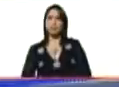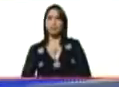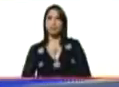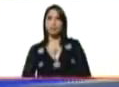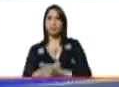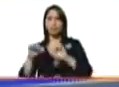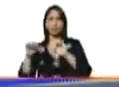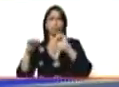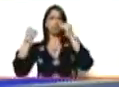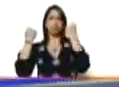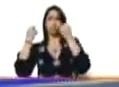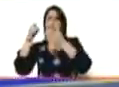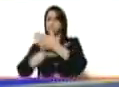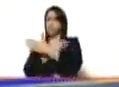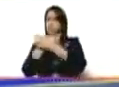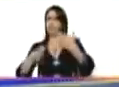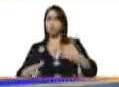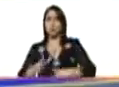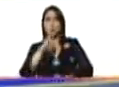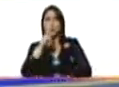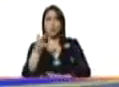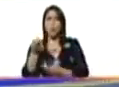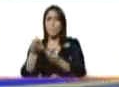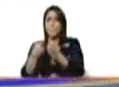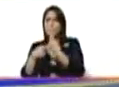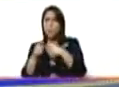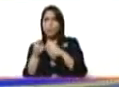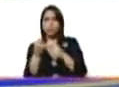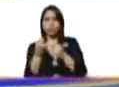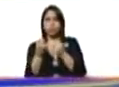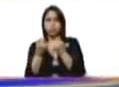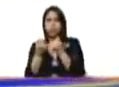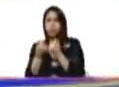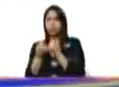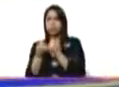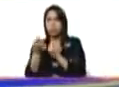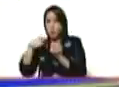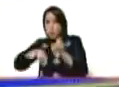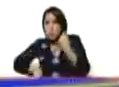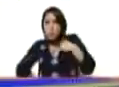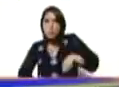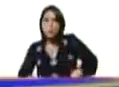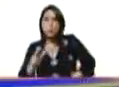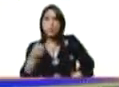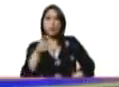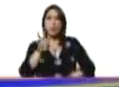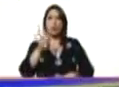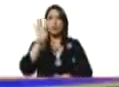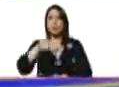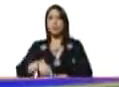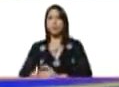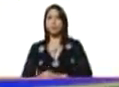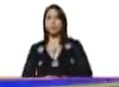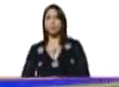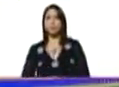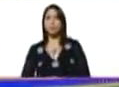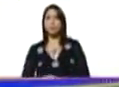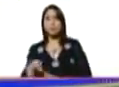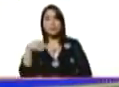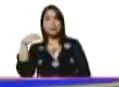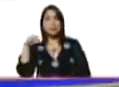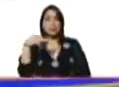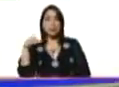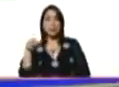El bloqueo, las sanciones, es un negocio redondo para el G4. De las ratas